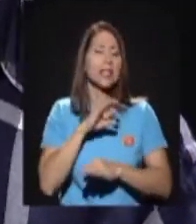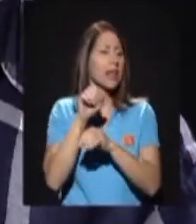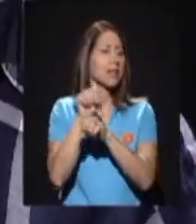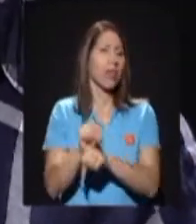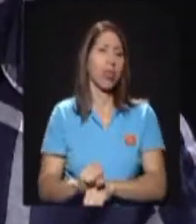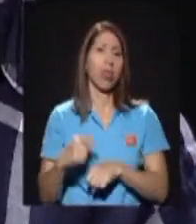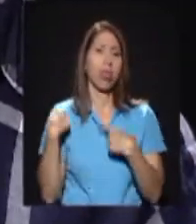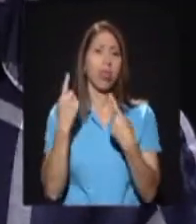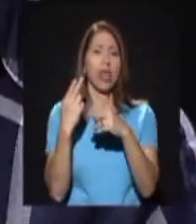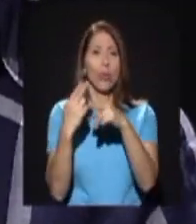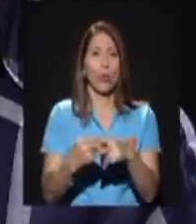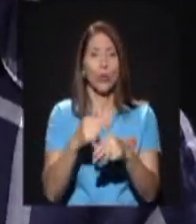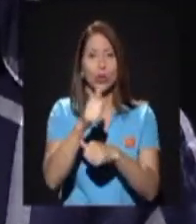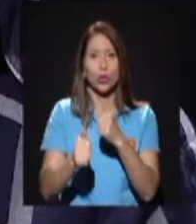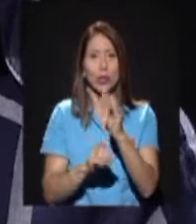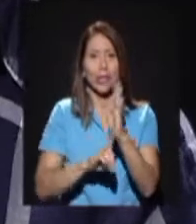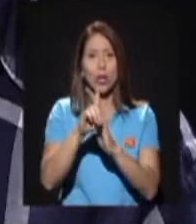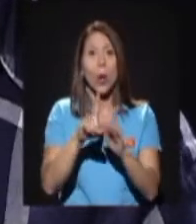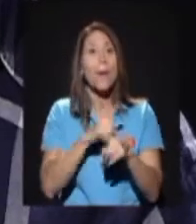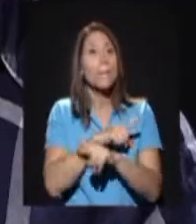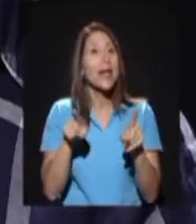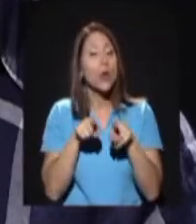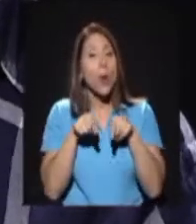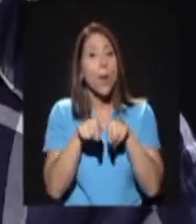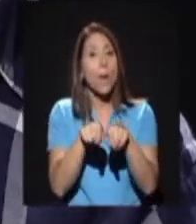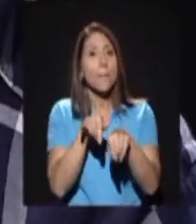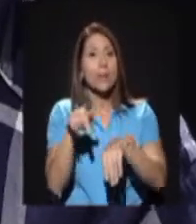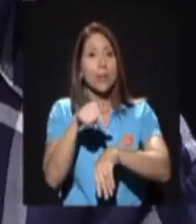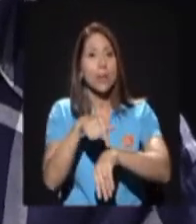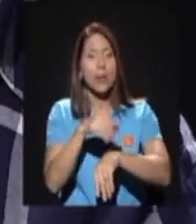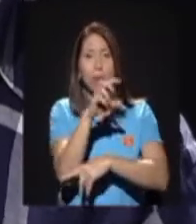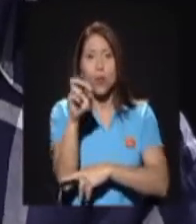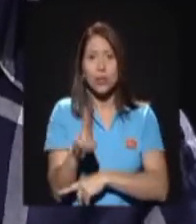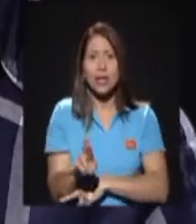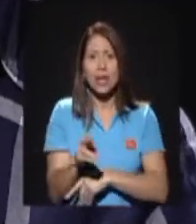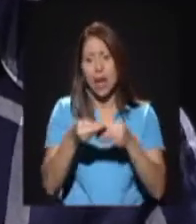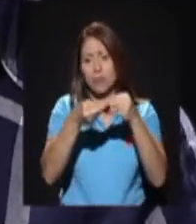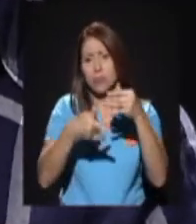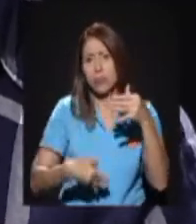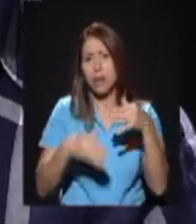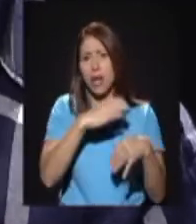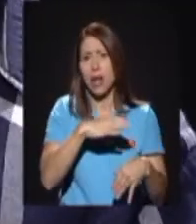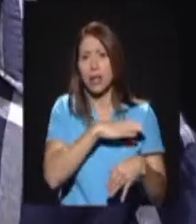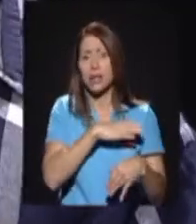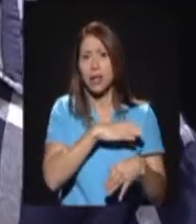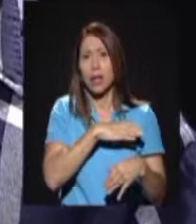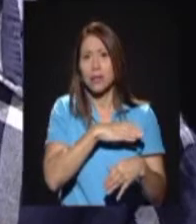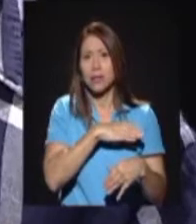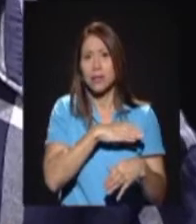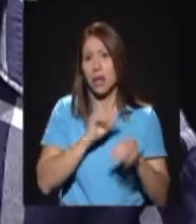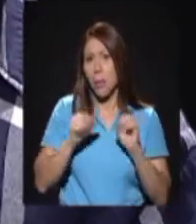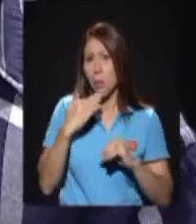llama un país subdesarrollado, pero al mismo tiempo Costa Rica tenía un montón de características de las que podemos hablar